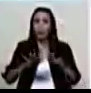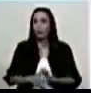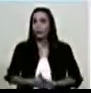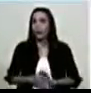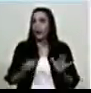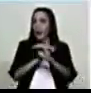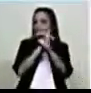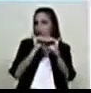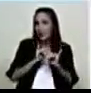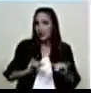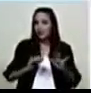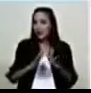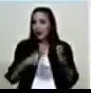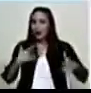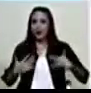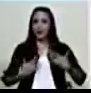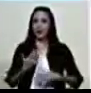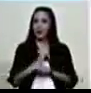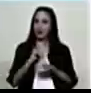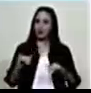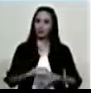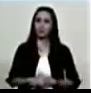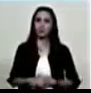compartir. Así se va haciendo la espiritualidad